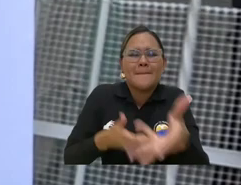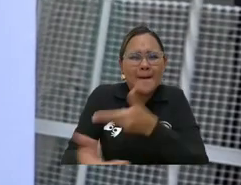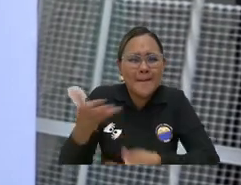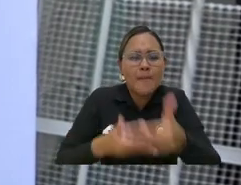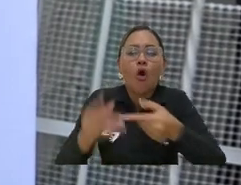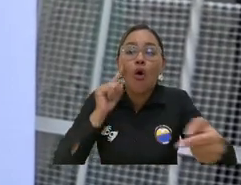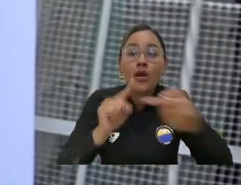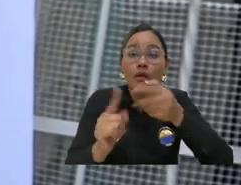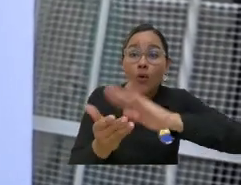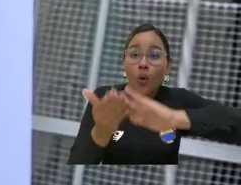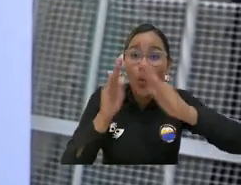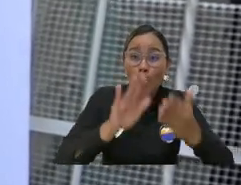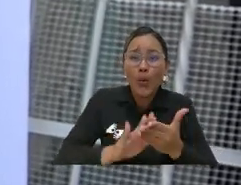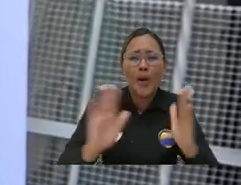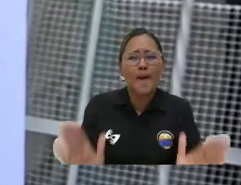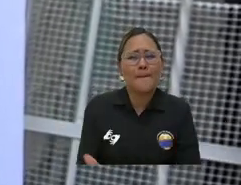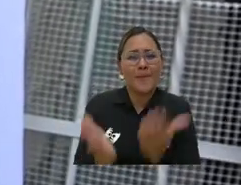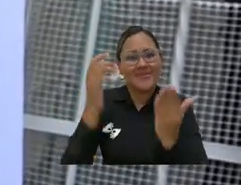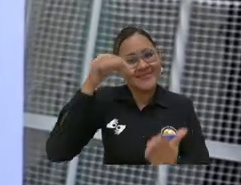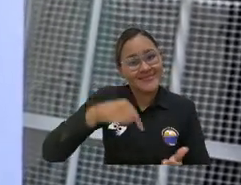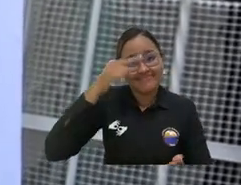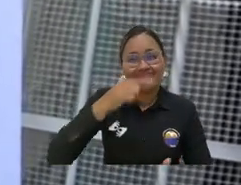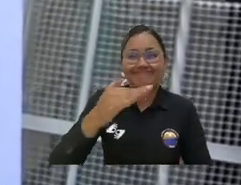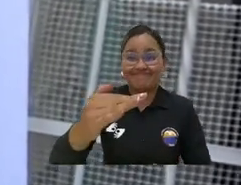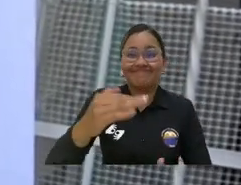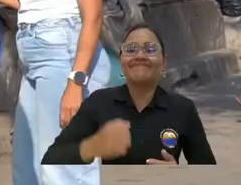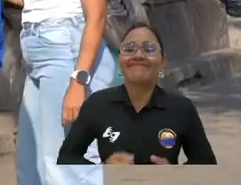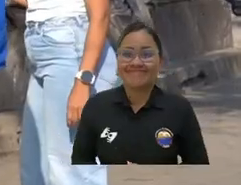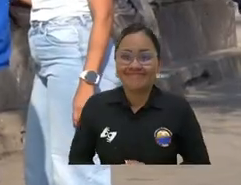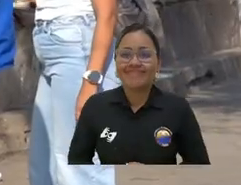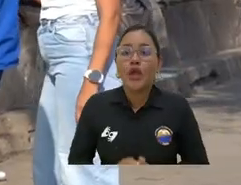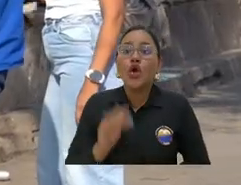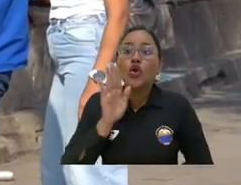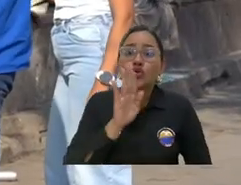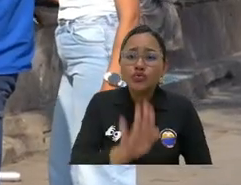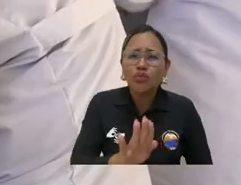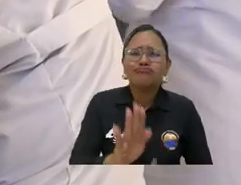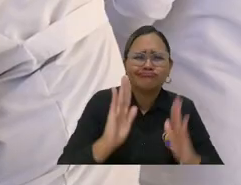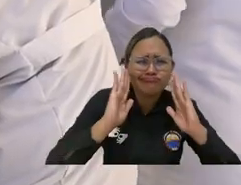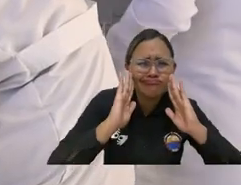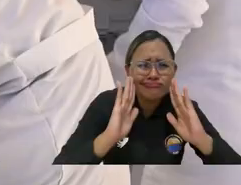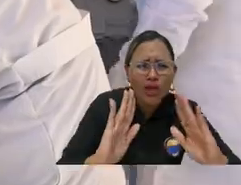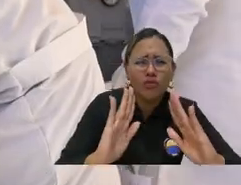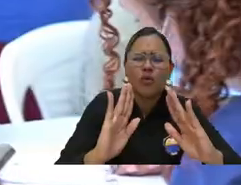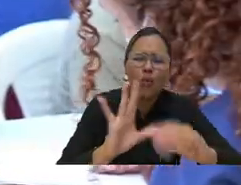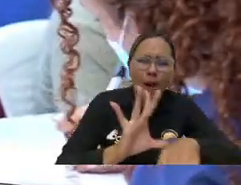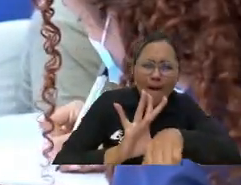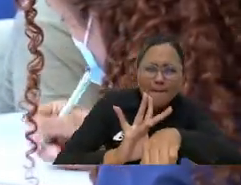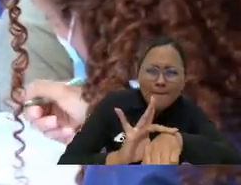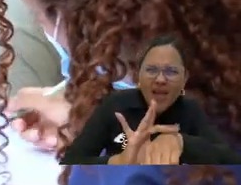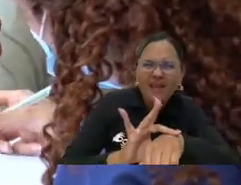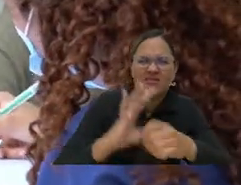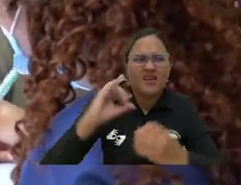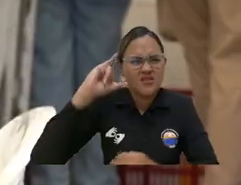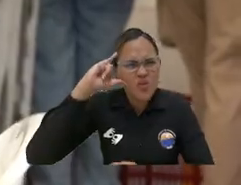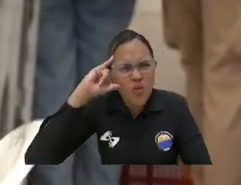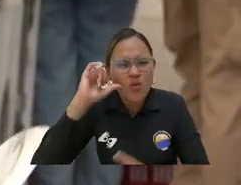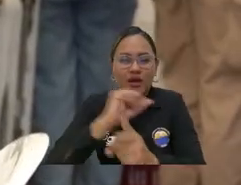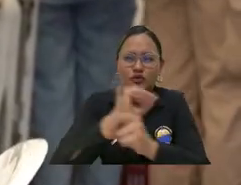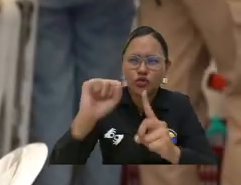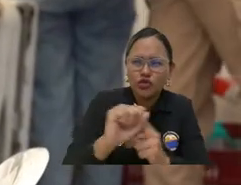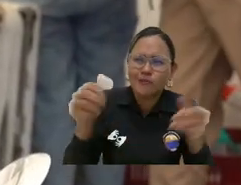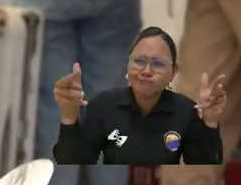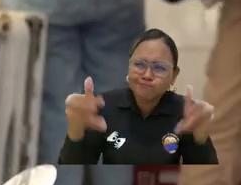y mejora de nuestras comunidades dentro de la ciudad de Santa Marta. Esta iniciativa llevó atención médica y psicosocial,